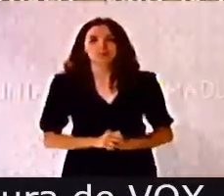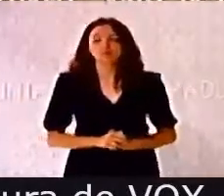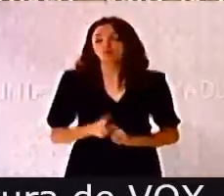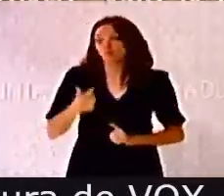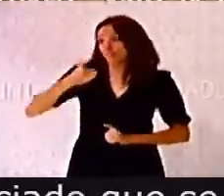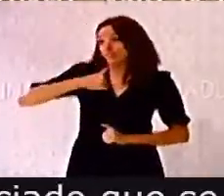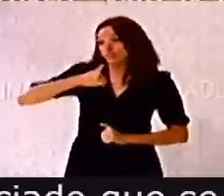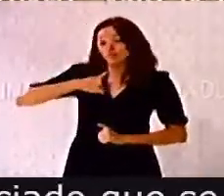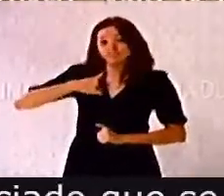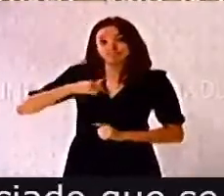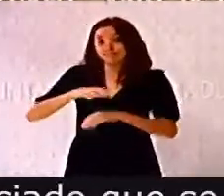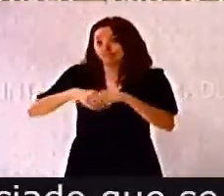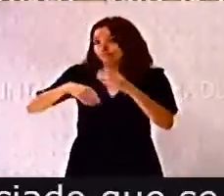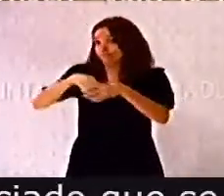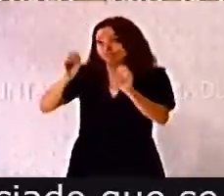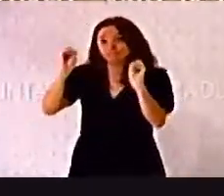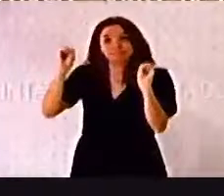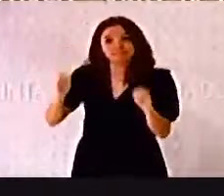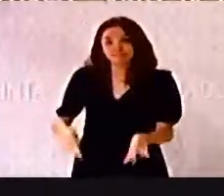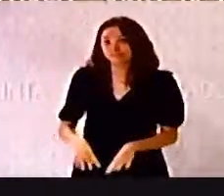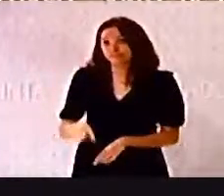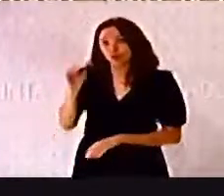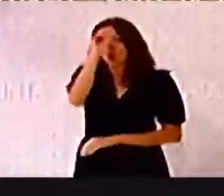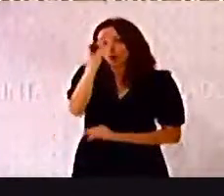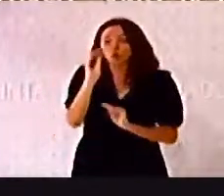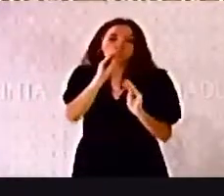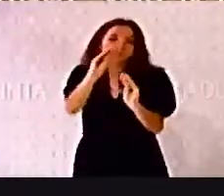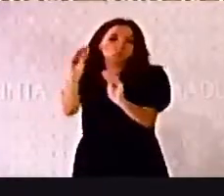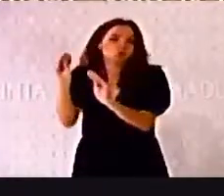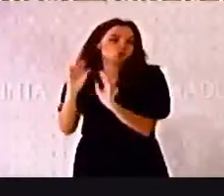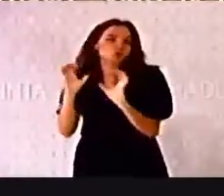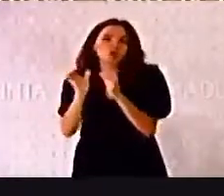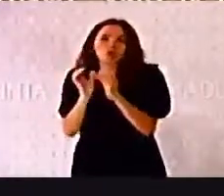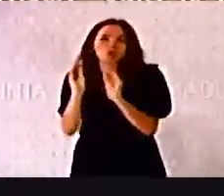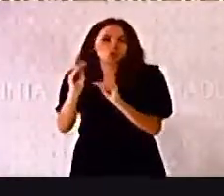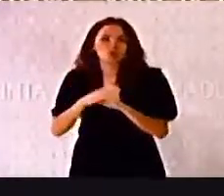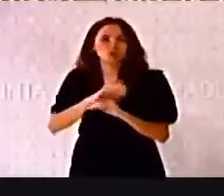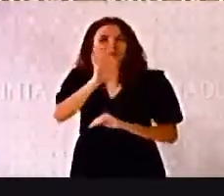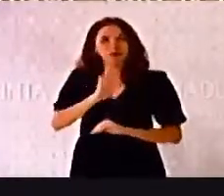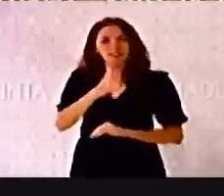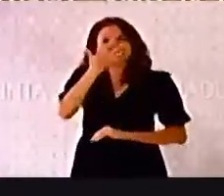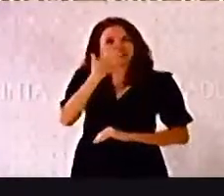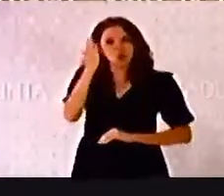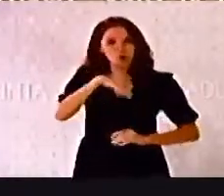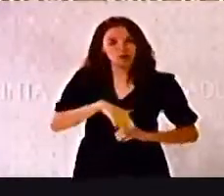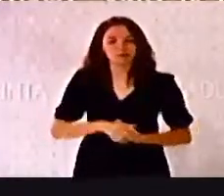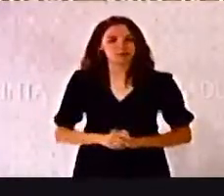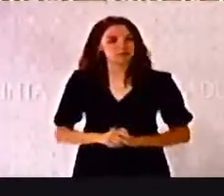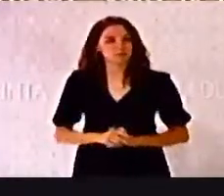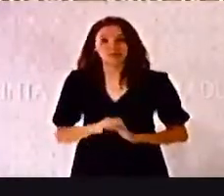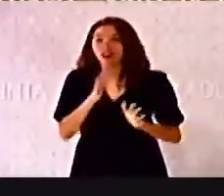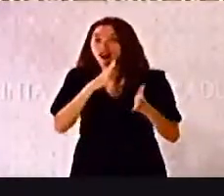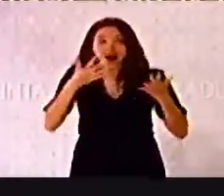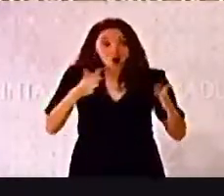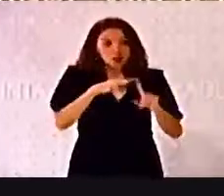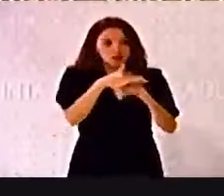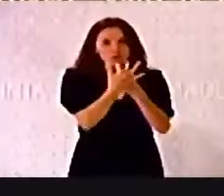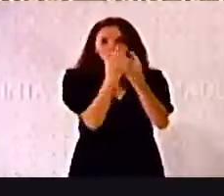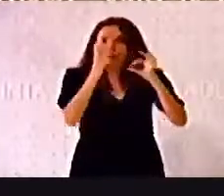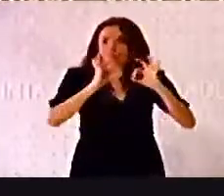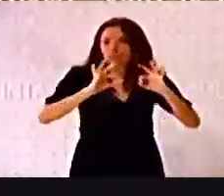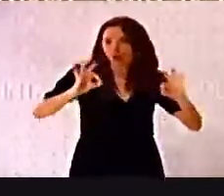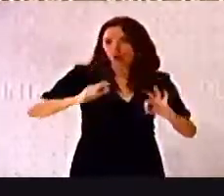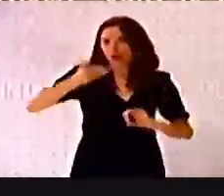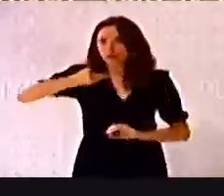grupos. Me parece que en el contexto actual se parece más a la frivolidad que a la seriedad. En el contexto actual y en las circunstancias que estamos